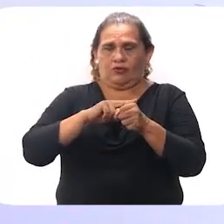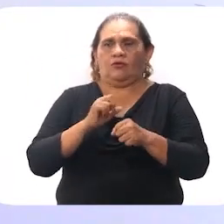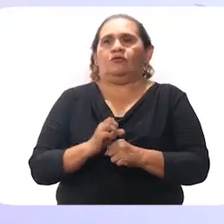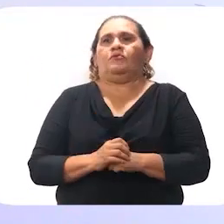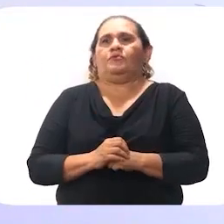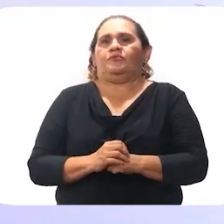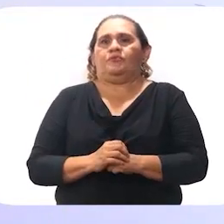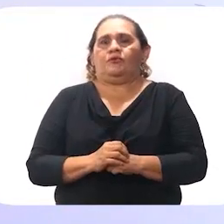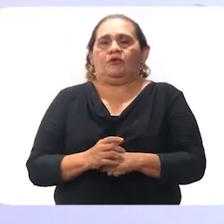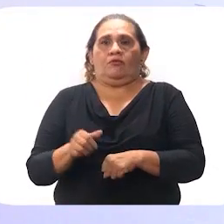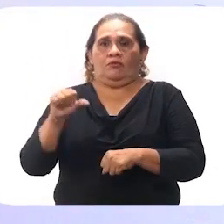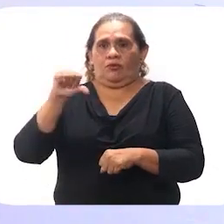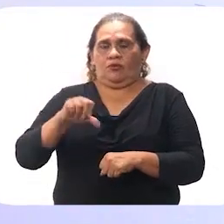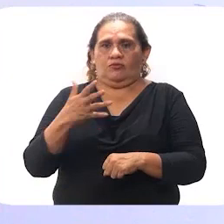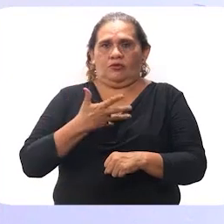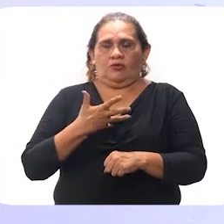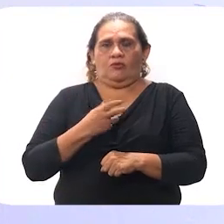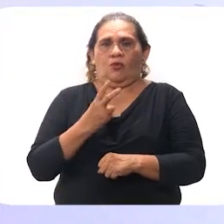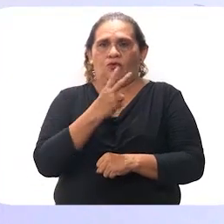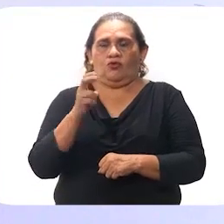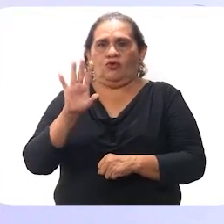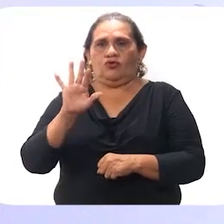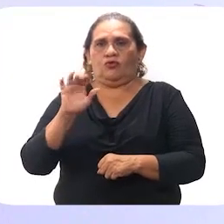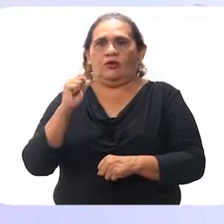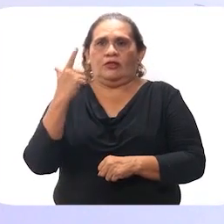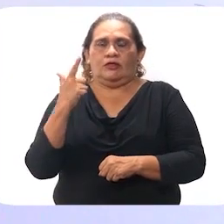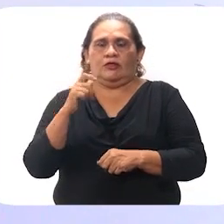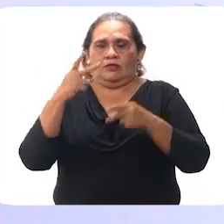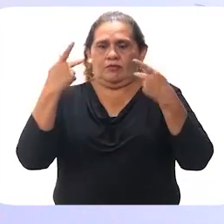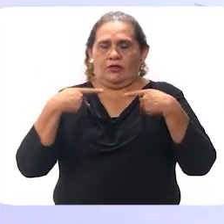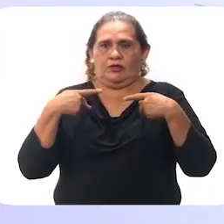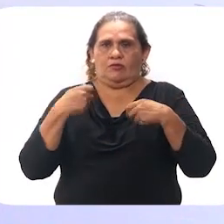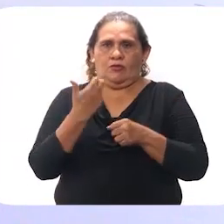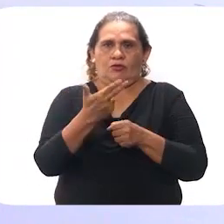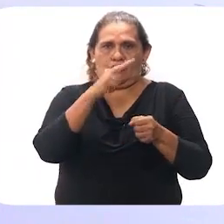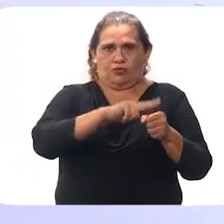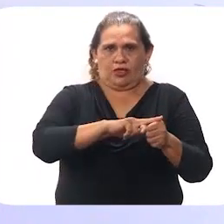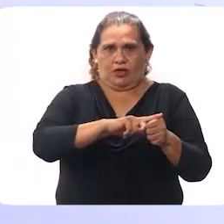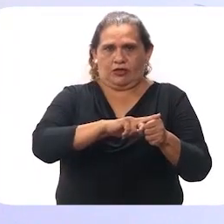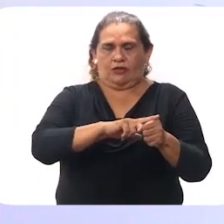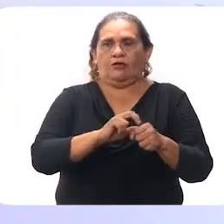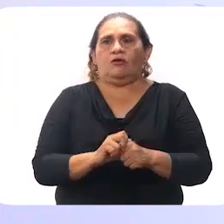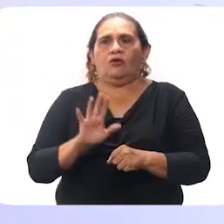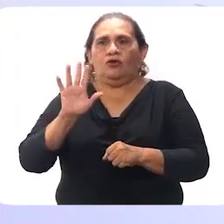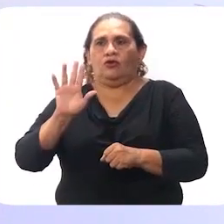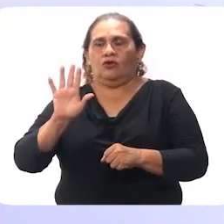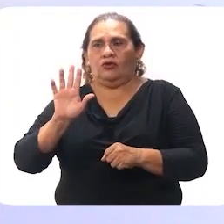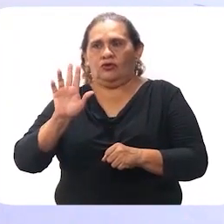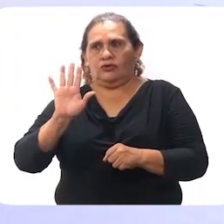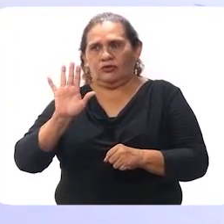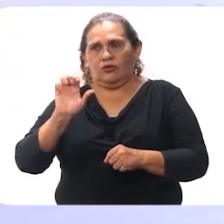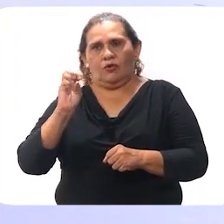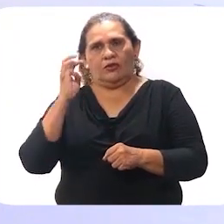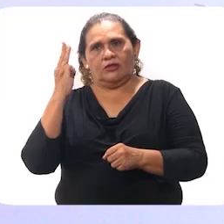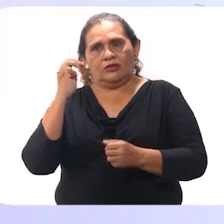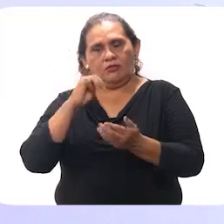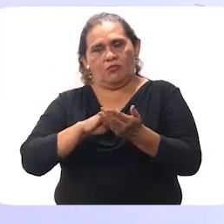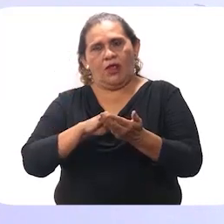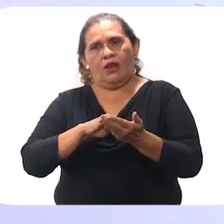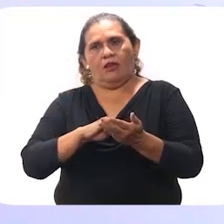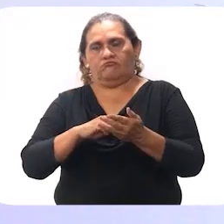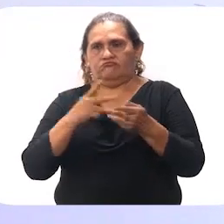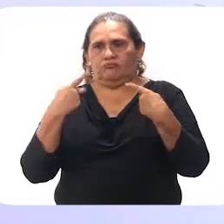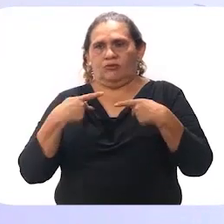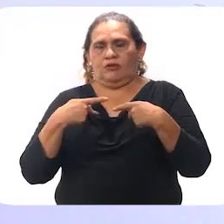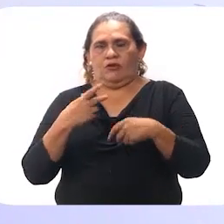ingresos diarios. El día de hoy tenemos 257 pacientes en hospitales públicos. 53.090 pacientes ya se